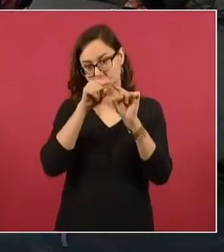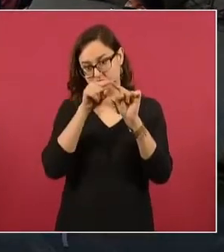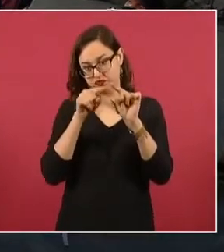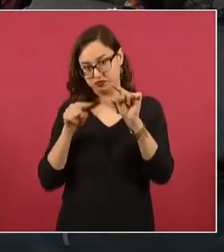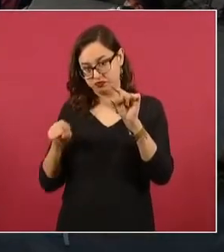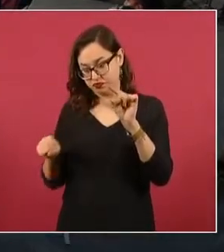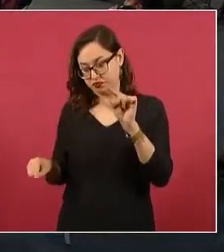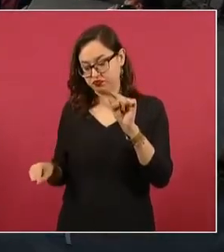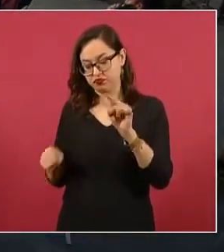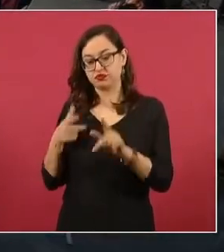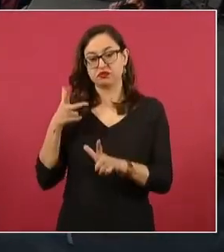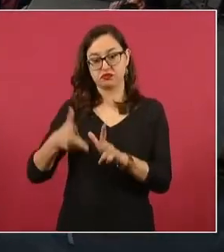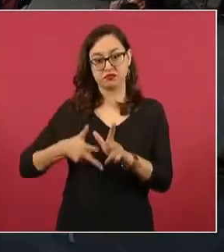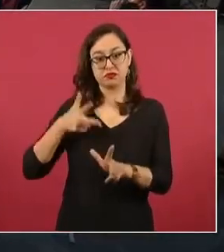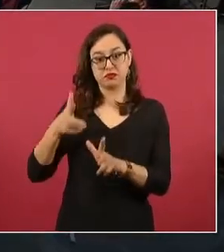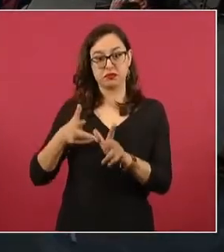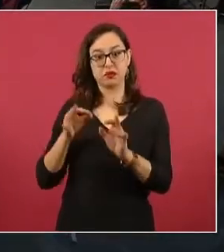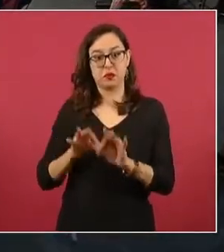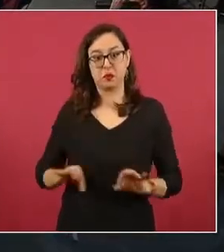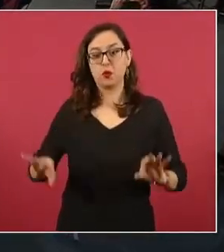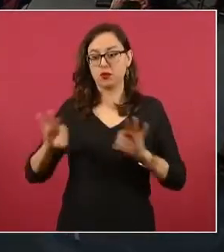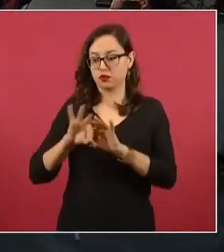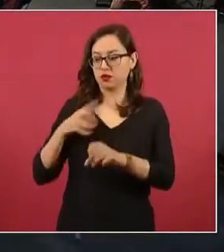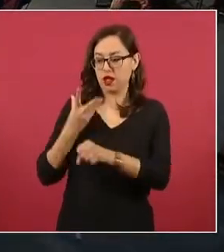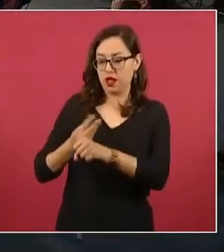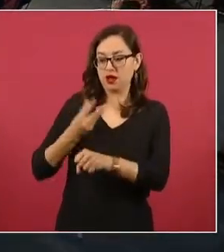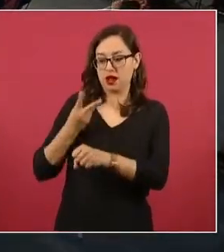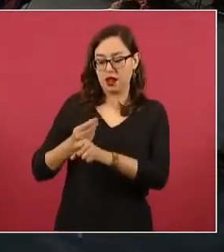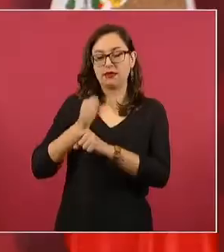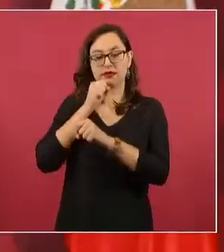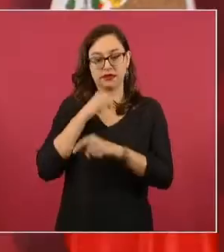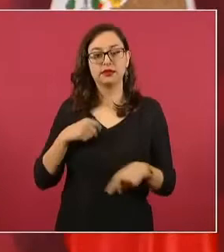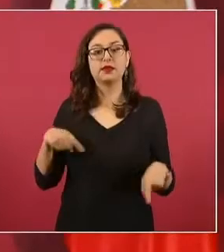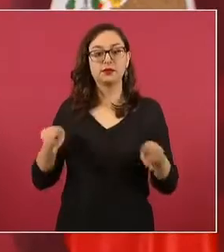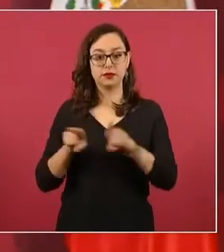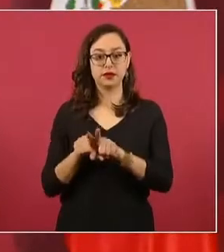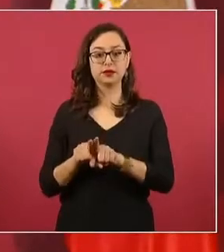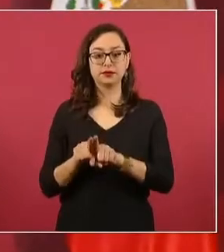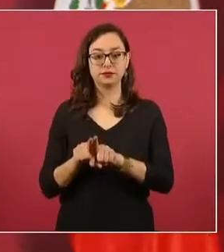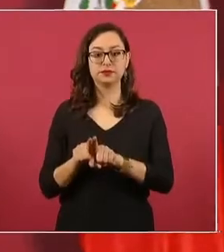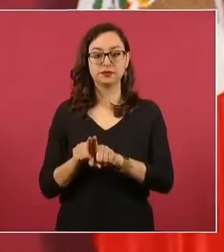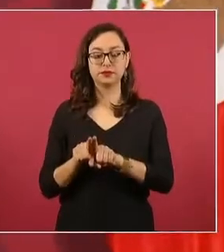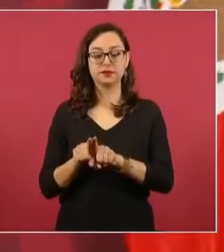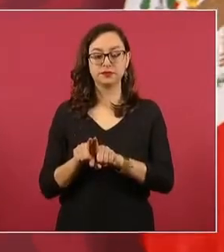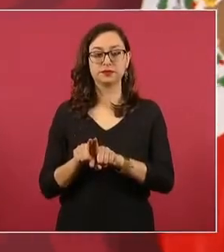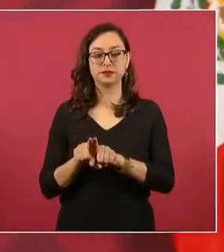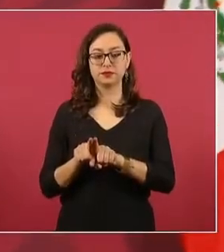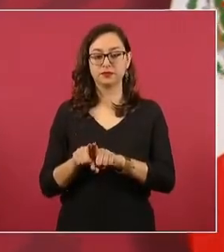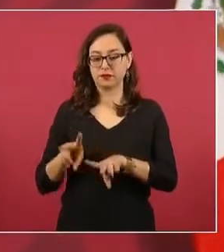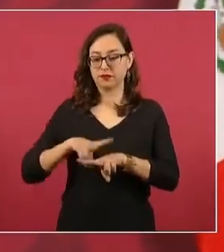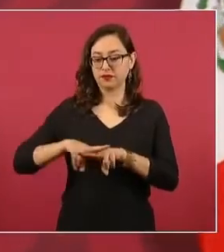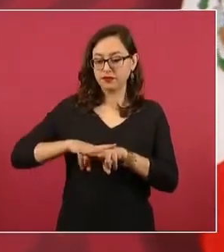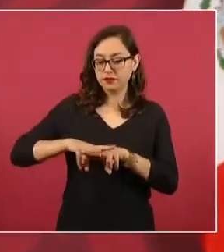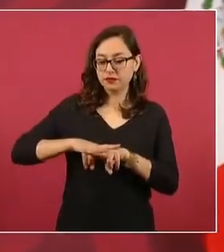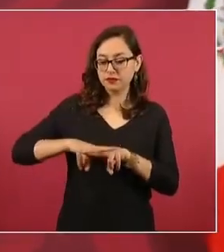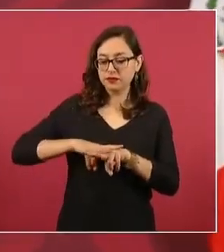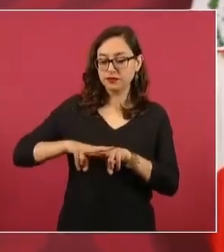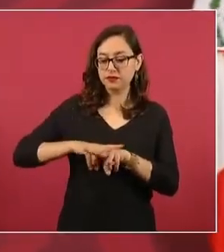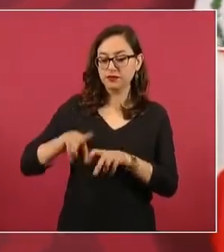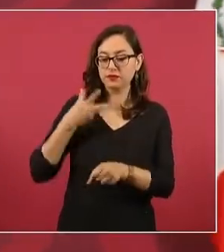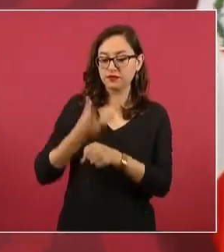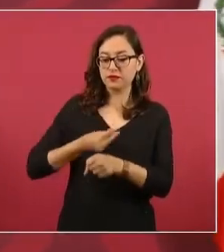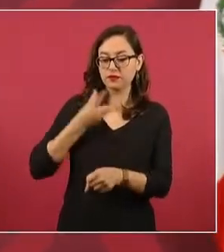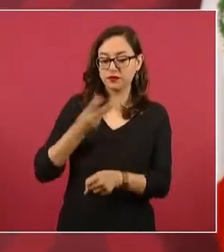Ese tren es importante rehabilitarlo, o sea, toda esa vía férrea para que vuelva el